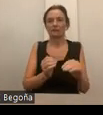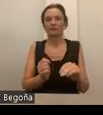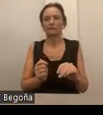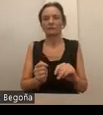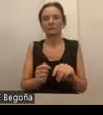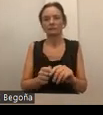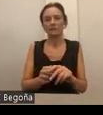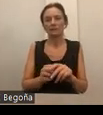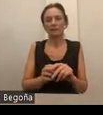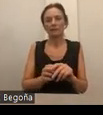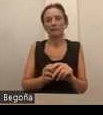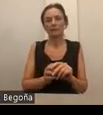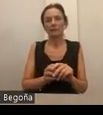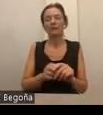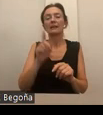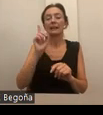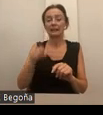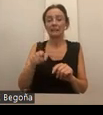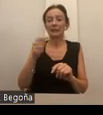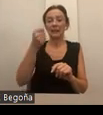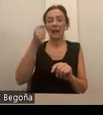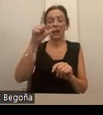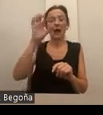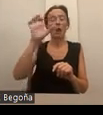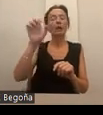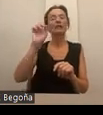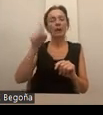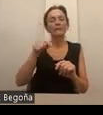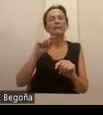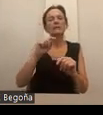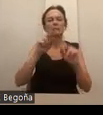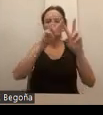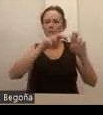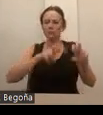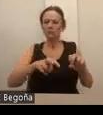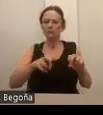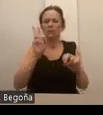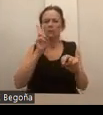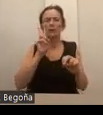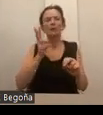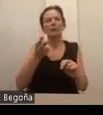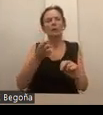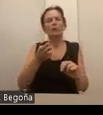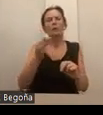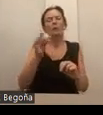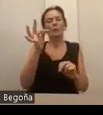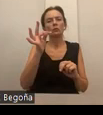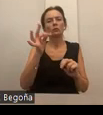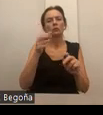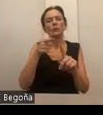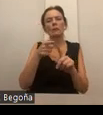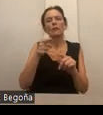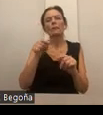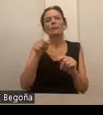También ha demostrado el gel de aloe vera en diversos estudios científicos su eficacia a la hora de disminuir la glucemia gracias a su contenido